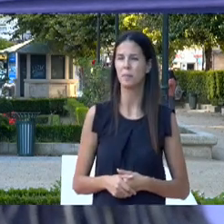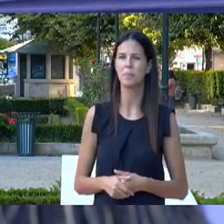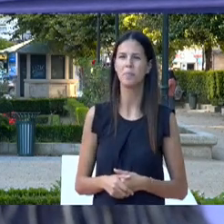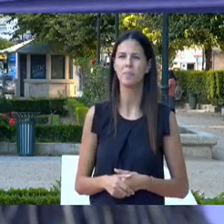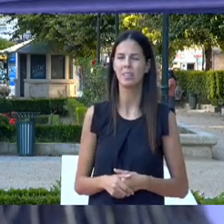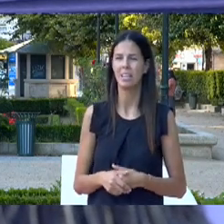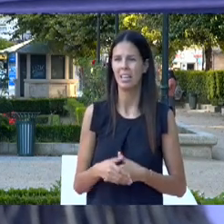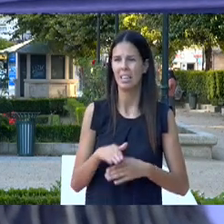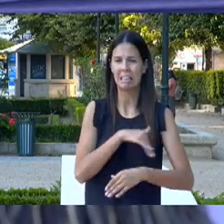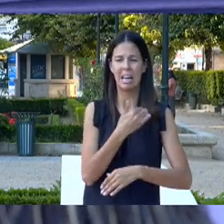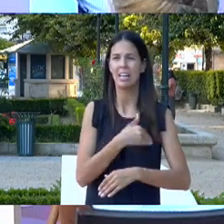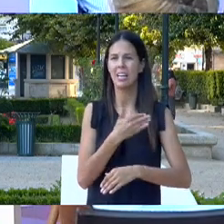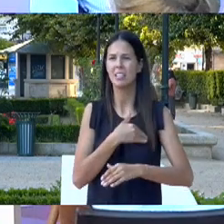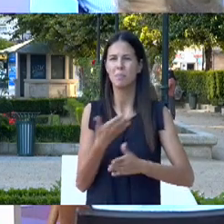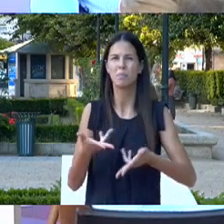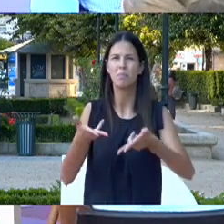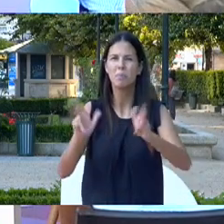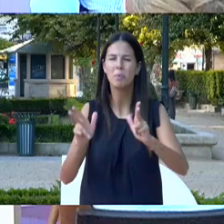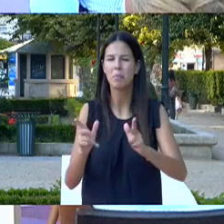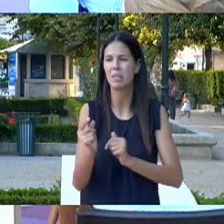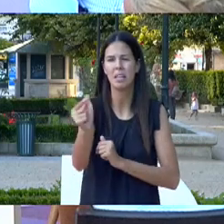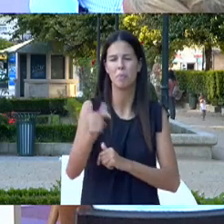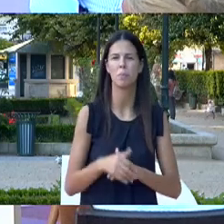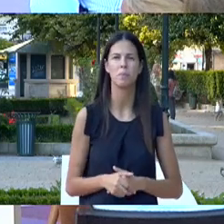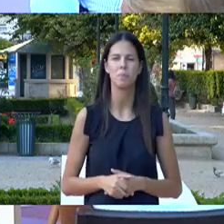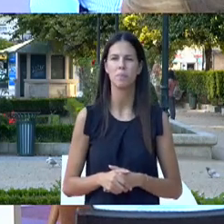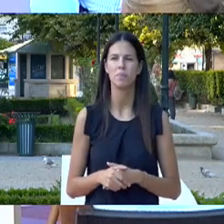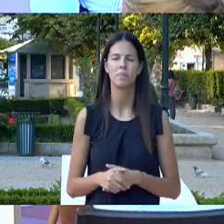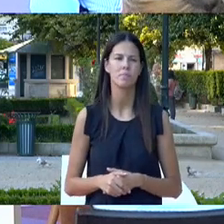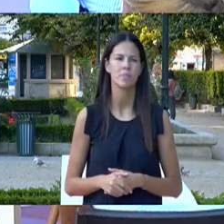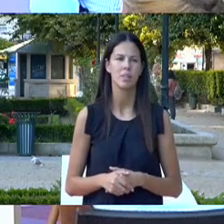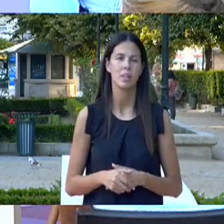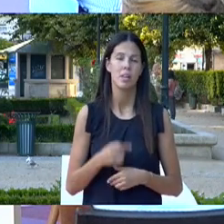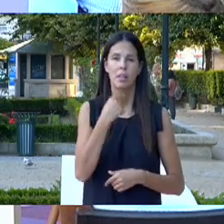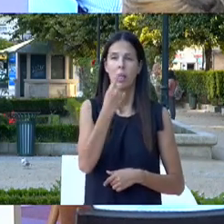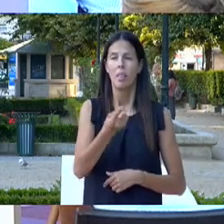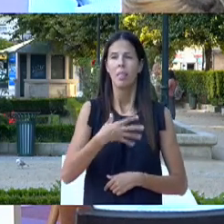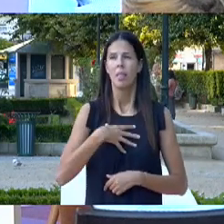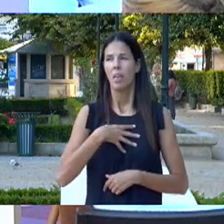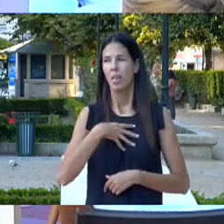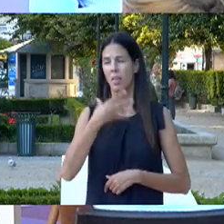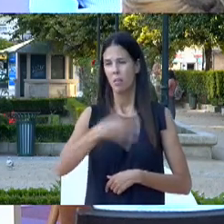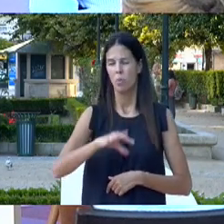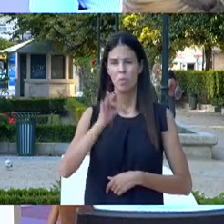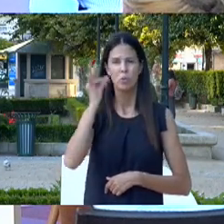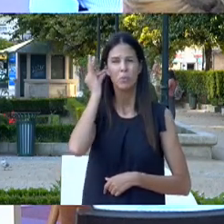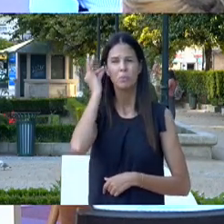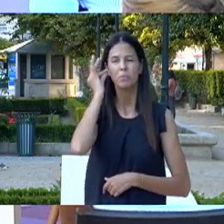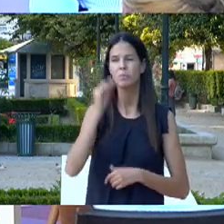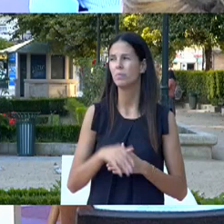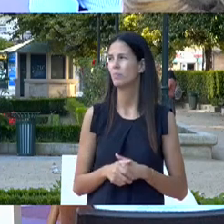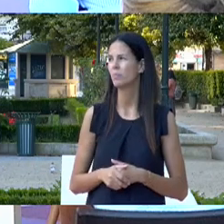permitían socialmente a las mujeres en el ámbito de los estudios. Y podemos decir, Monse, que ella era una,